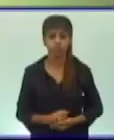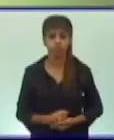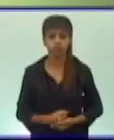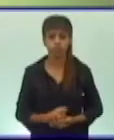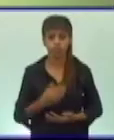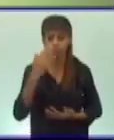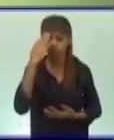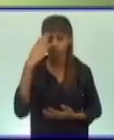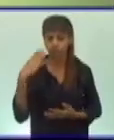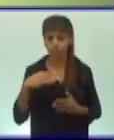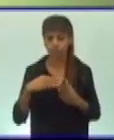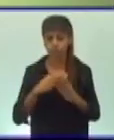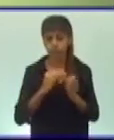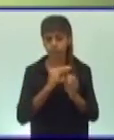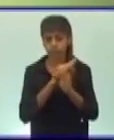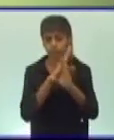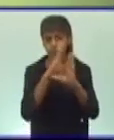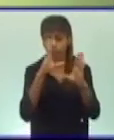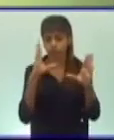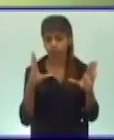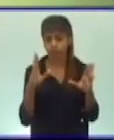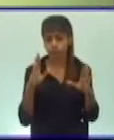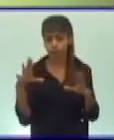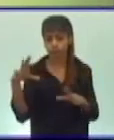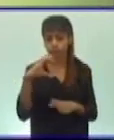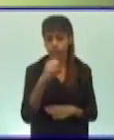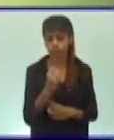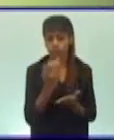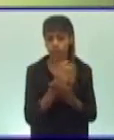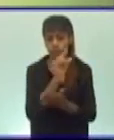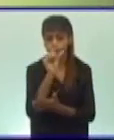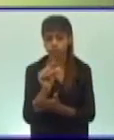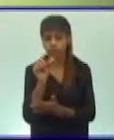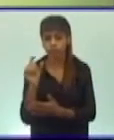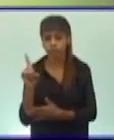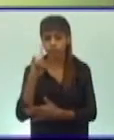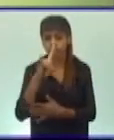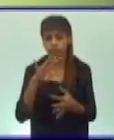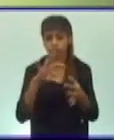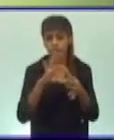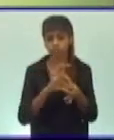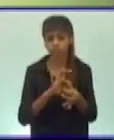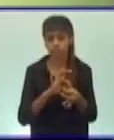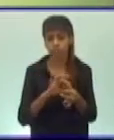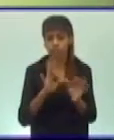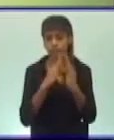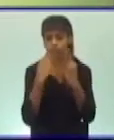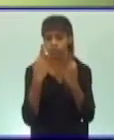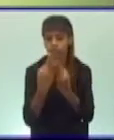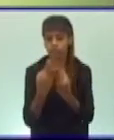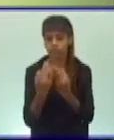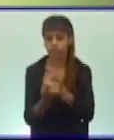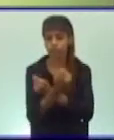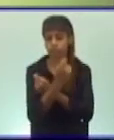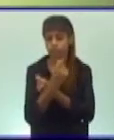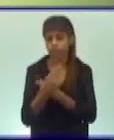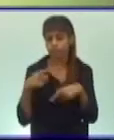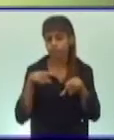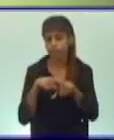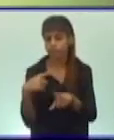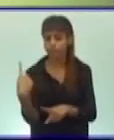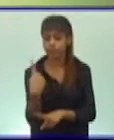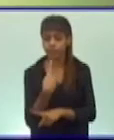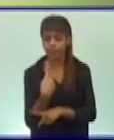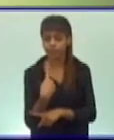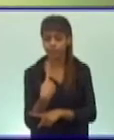Buen día a todos los estudiantes de 9º grado, familiares y profesores que nos acompañan. En el encuentro de